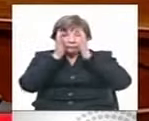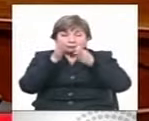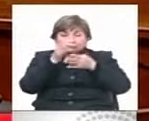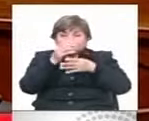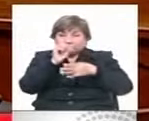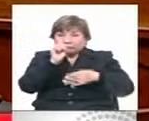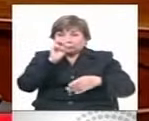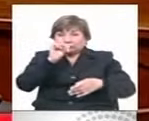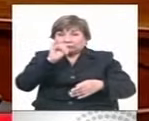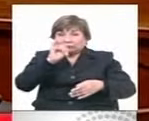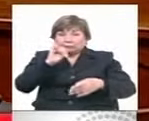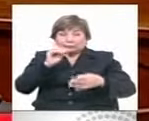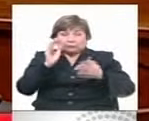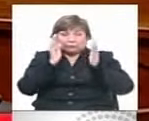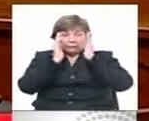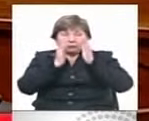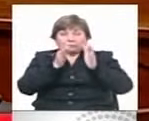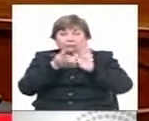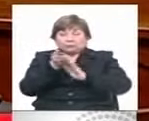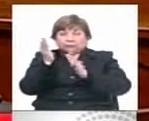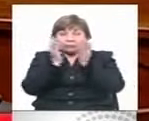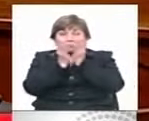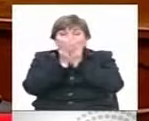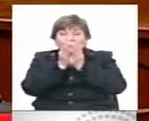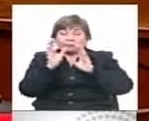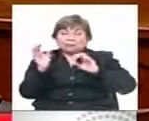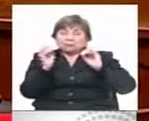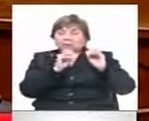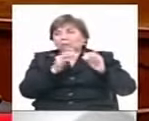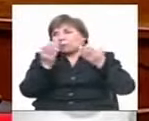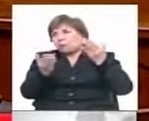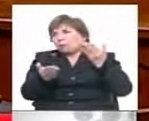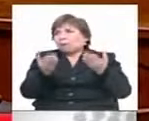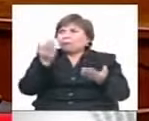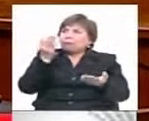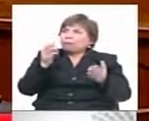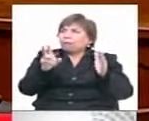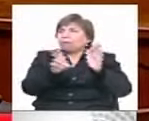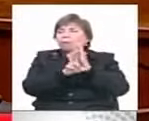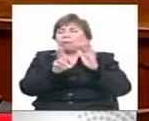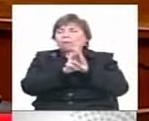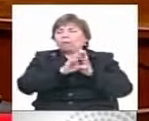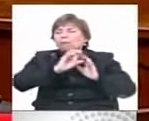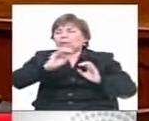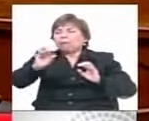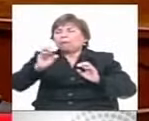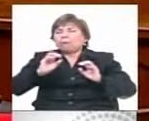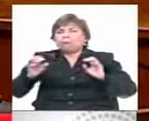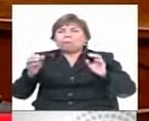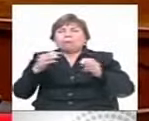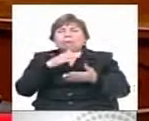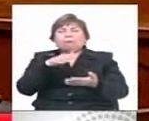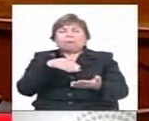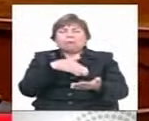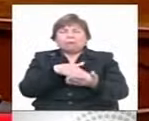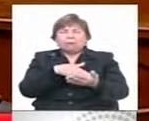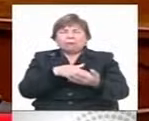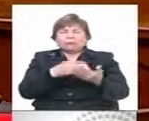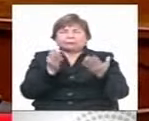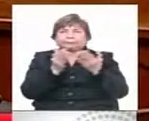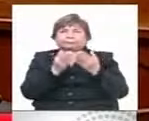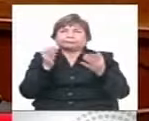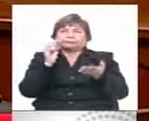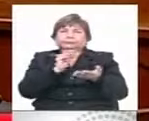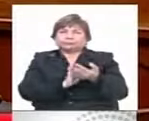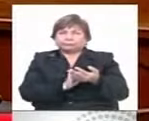de forma segura, concertada, flexible, gradual, voluntaria y descentralizada a la escuela de